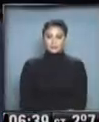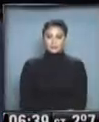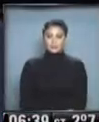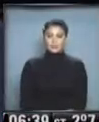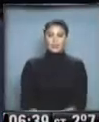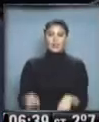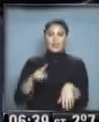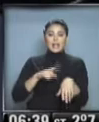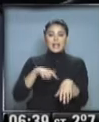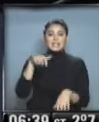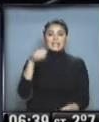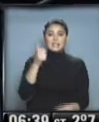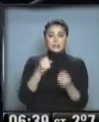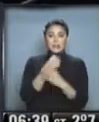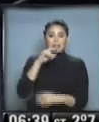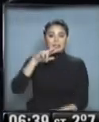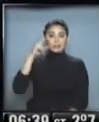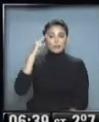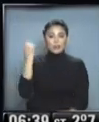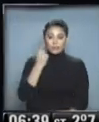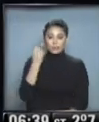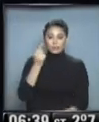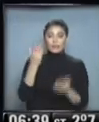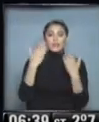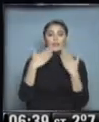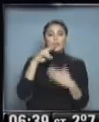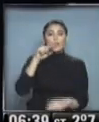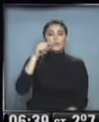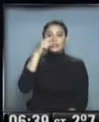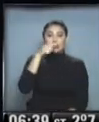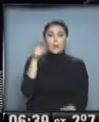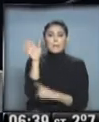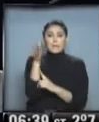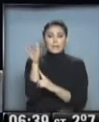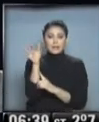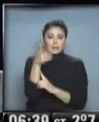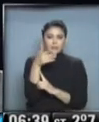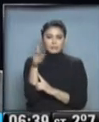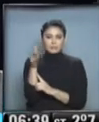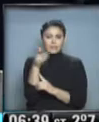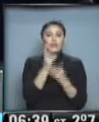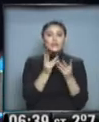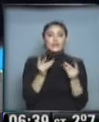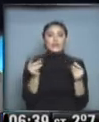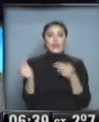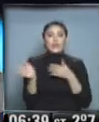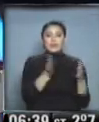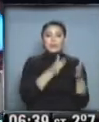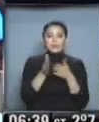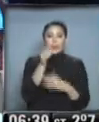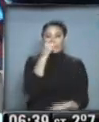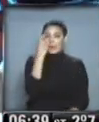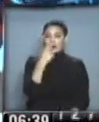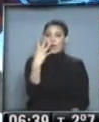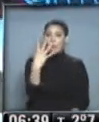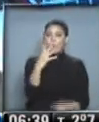Seis y 39 de la mañana, 2 grados 7 décimos. La bandera prácticamente ni se mueve, el viento sopla muy leve del sector oeste a 4 kilómetros